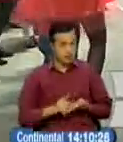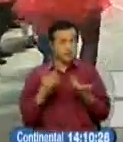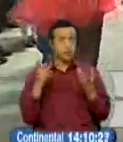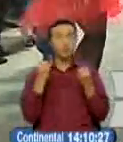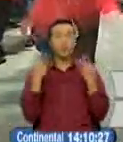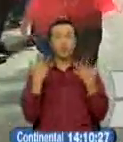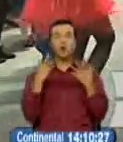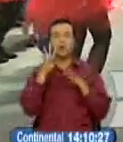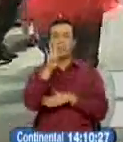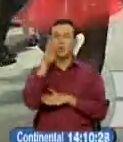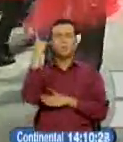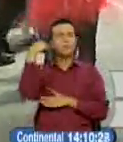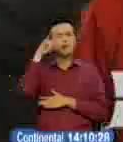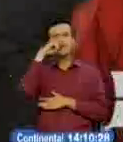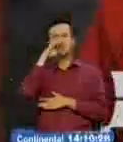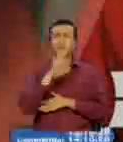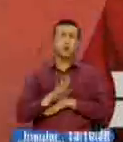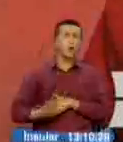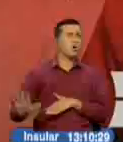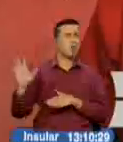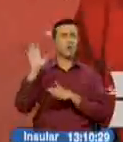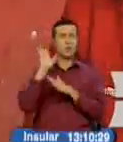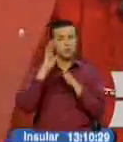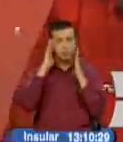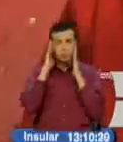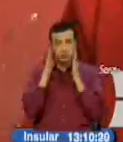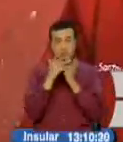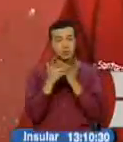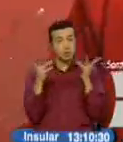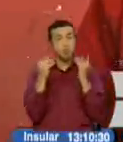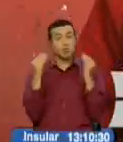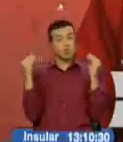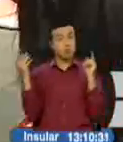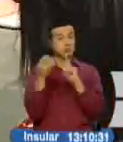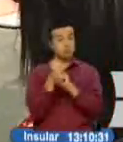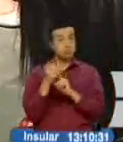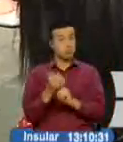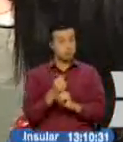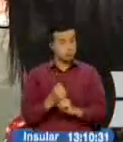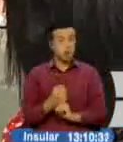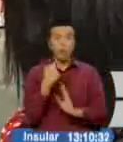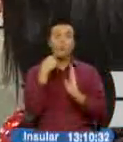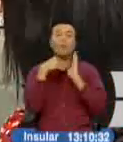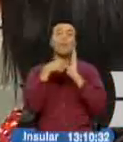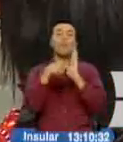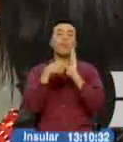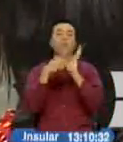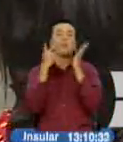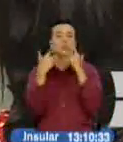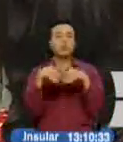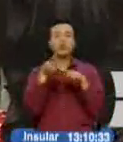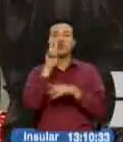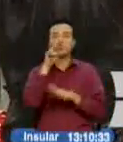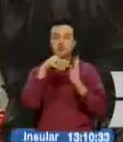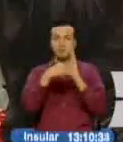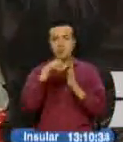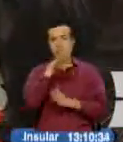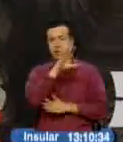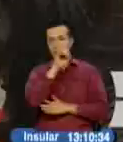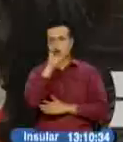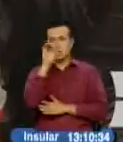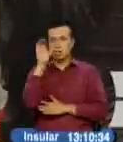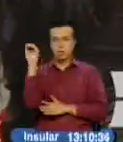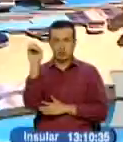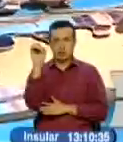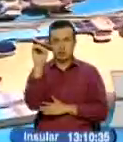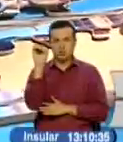de 4 millones de niños y niñas. En su favor se registran importantes avances. Por ejemplo, el haber incorporado 2.500 centros infantiles